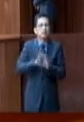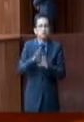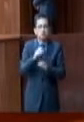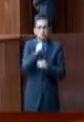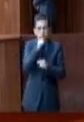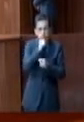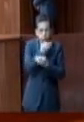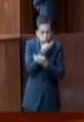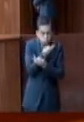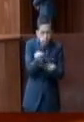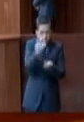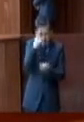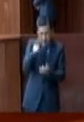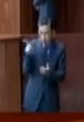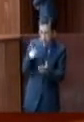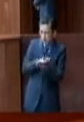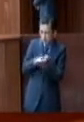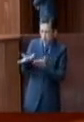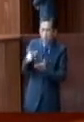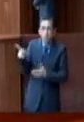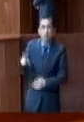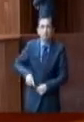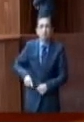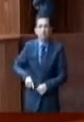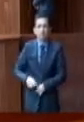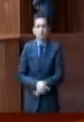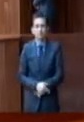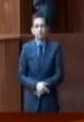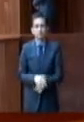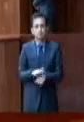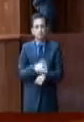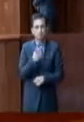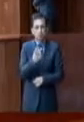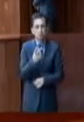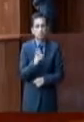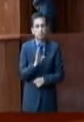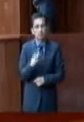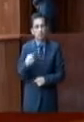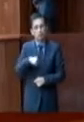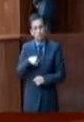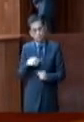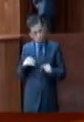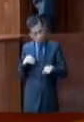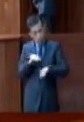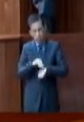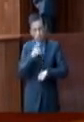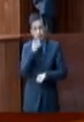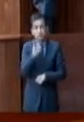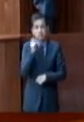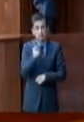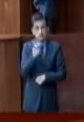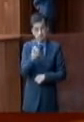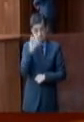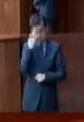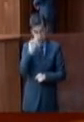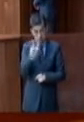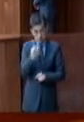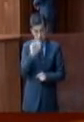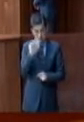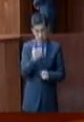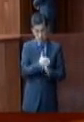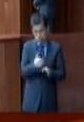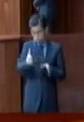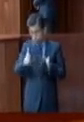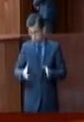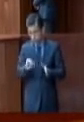de manera que es cuando a partir de ello se establece que solamente en esas partes pues son las